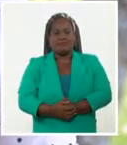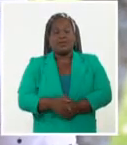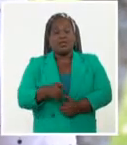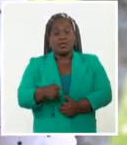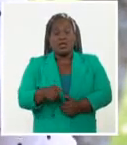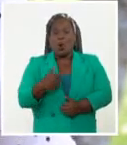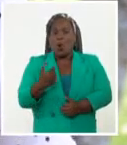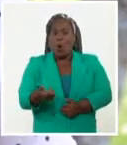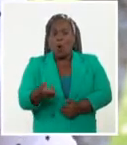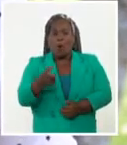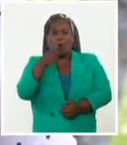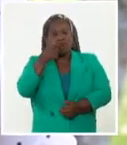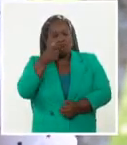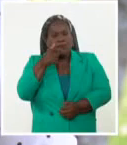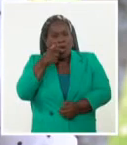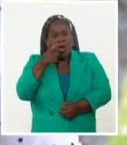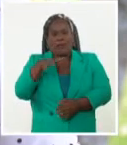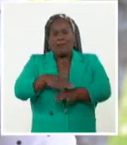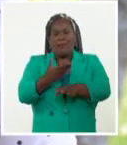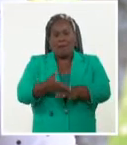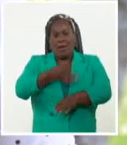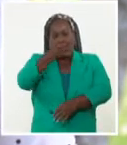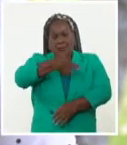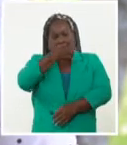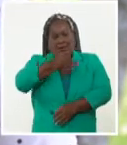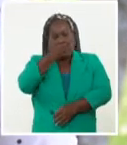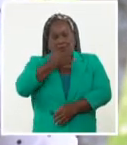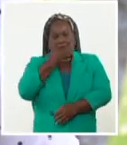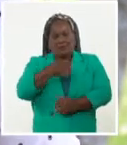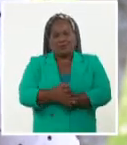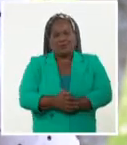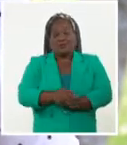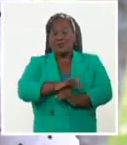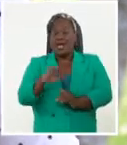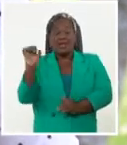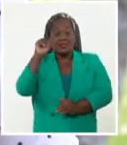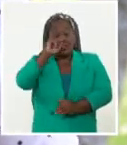seguimiento posterior en cada una de nuestras emisiones. Así despido este contacto. Buenas tardes.